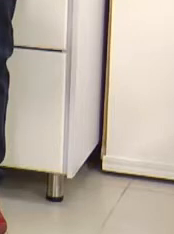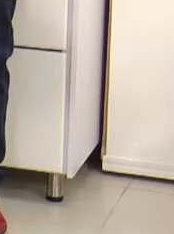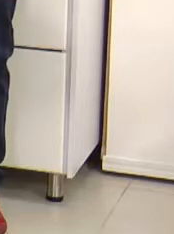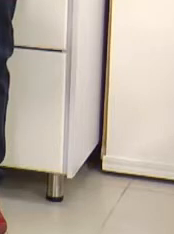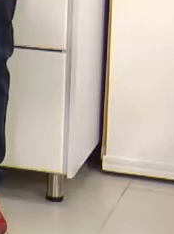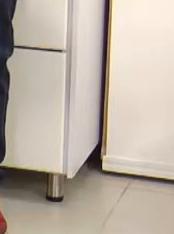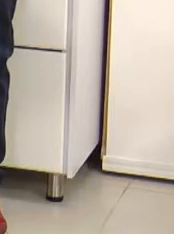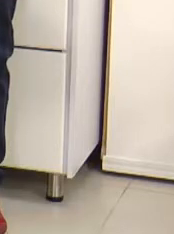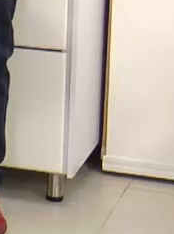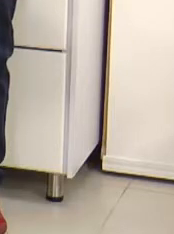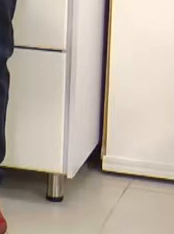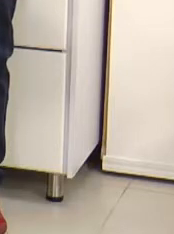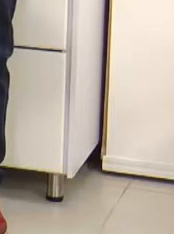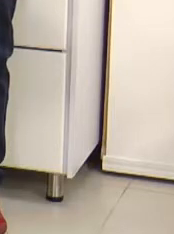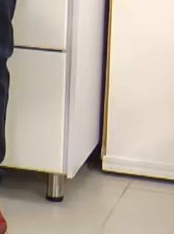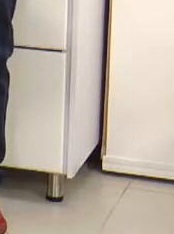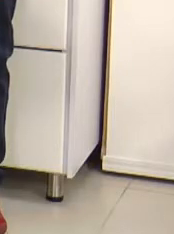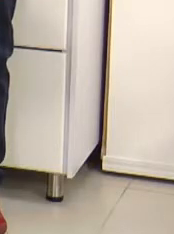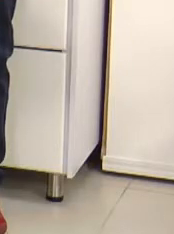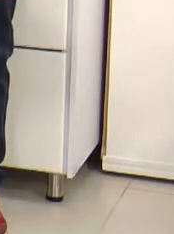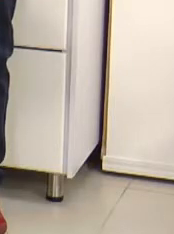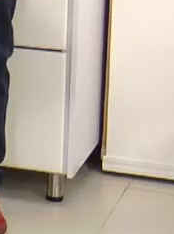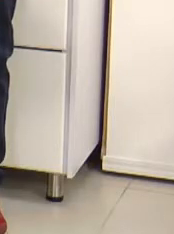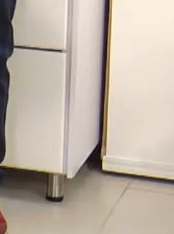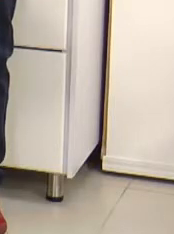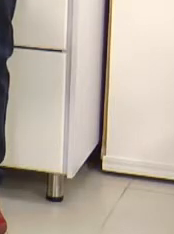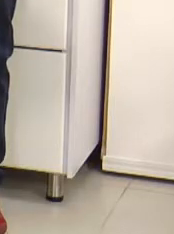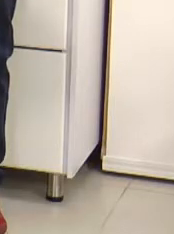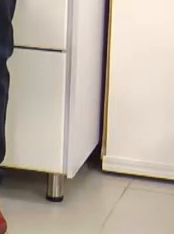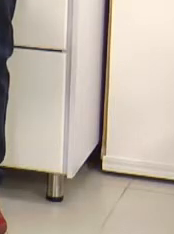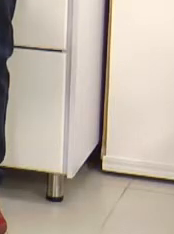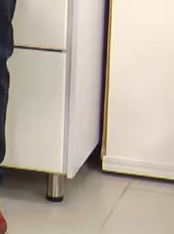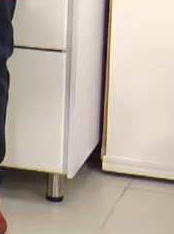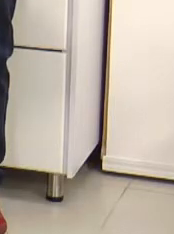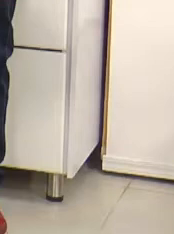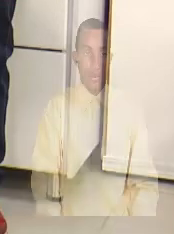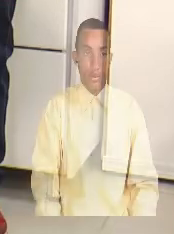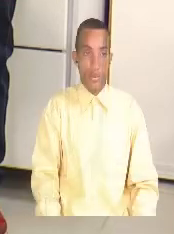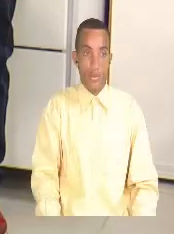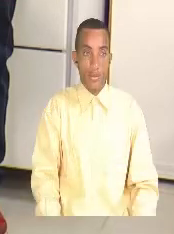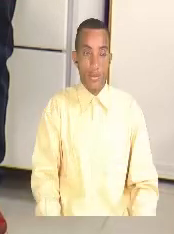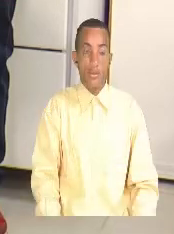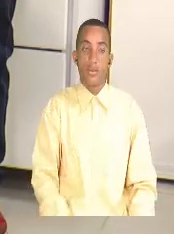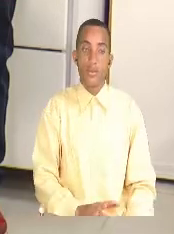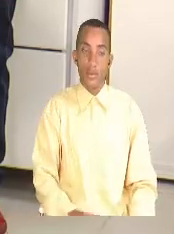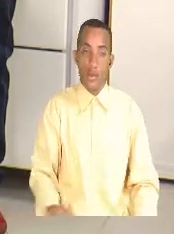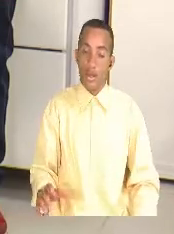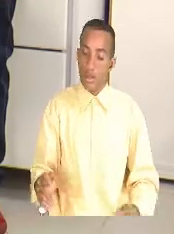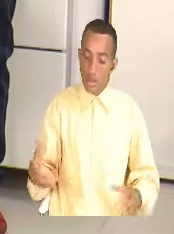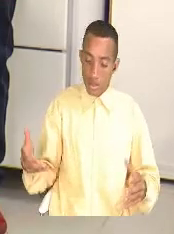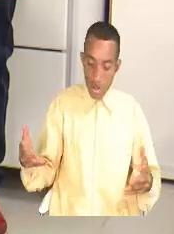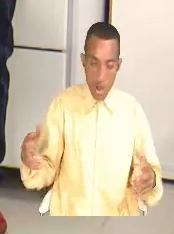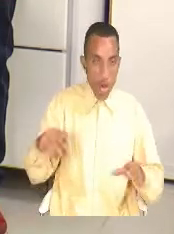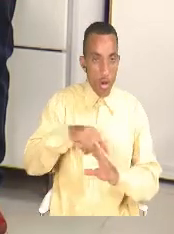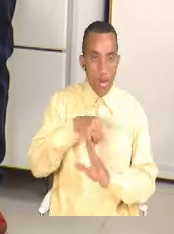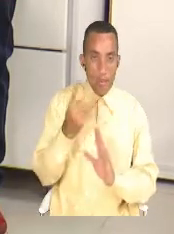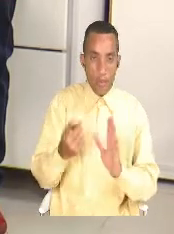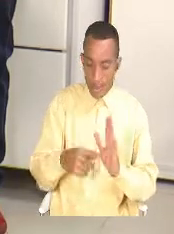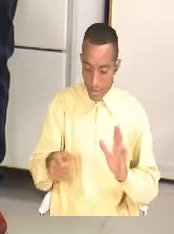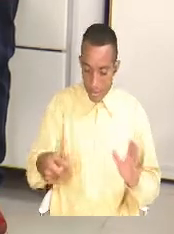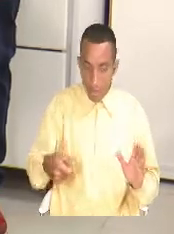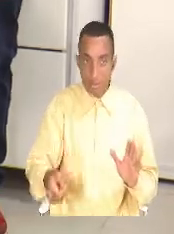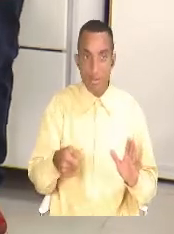Bueno, gente linda de Barranca, acá ya nuestra mezcla, nuestros vegetales, nuestro atún, nuestro camarón ya está a pedir